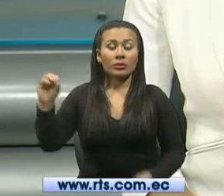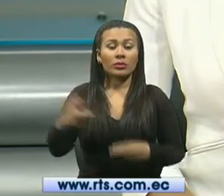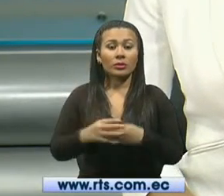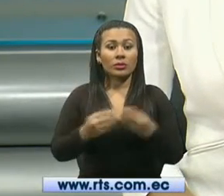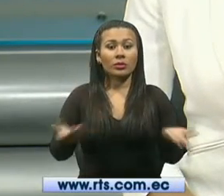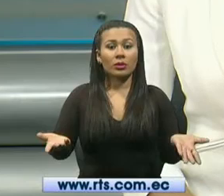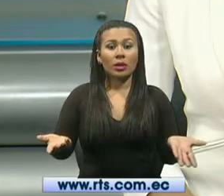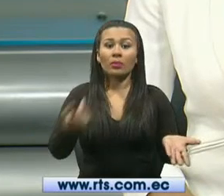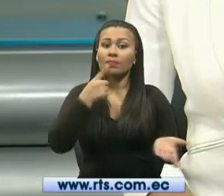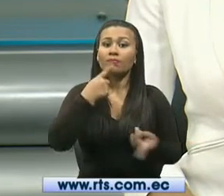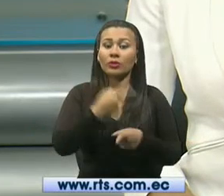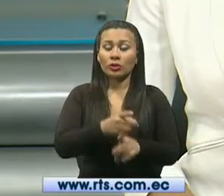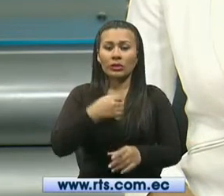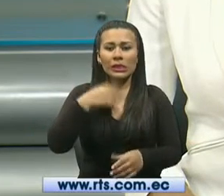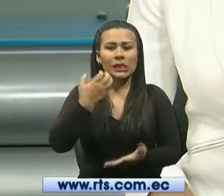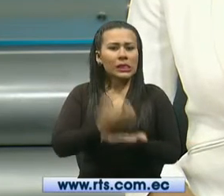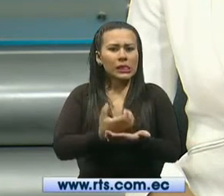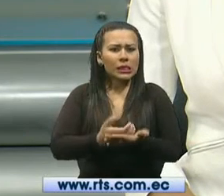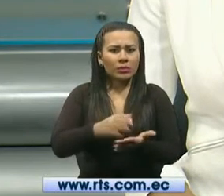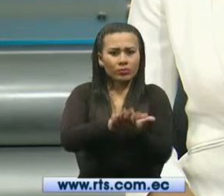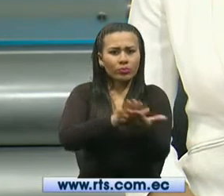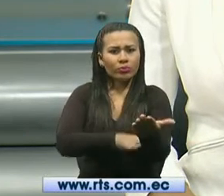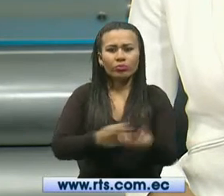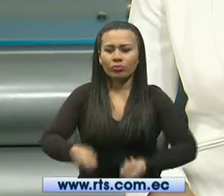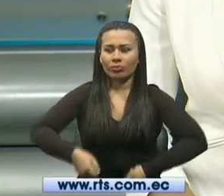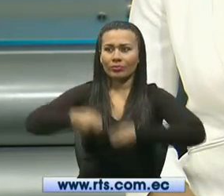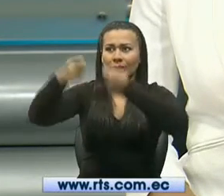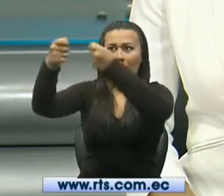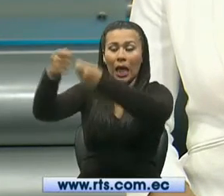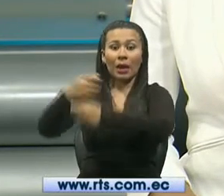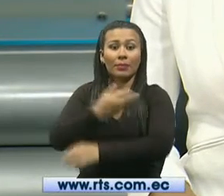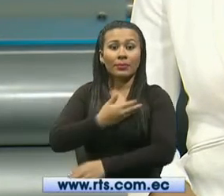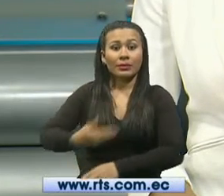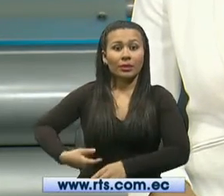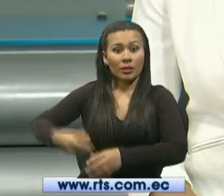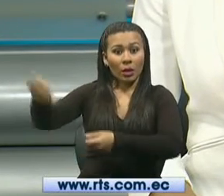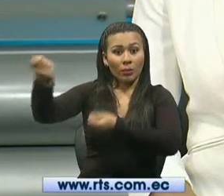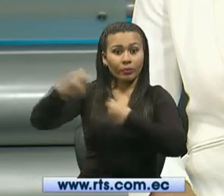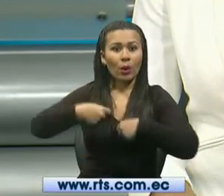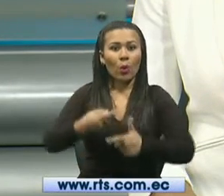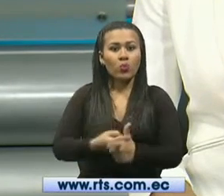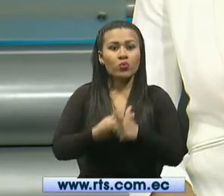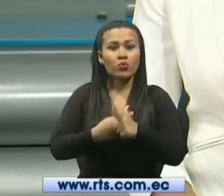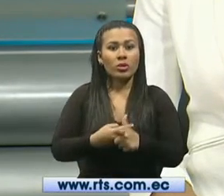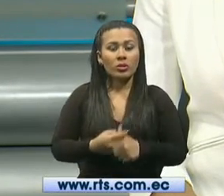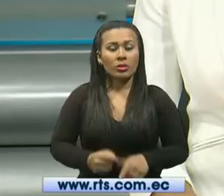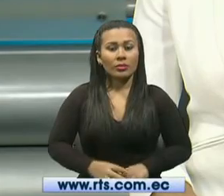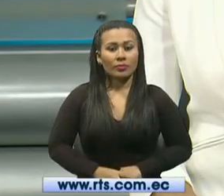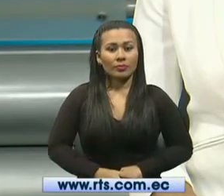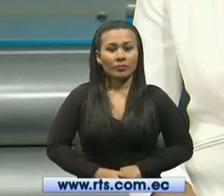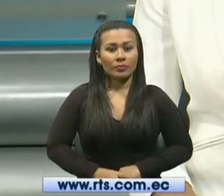Régimen Económico inició con el análisis del plan enviado por el Ejecutivo con el carácter de urgente.